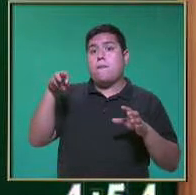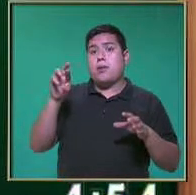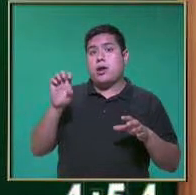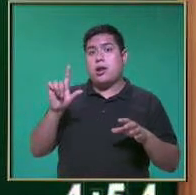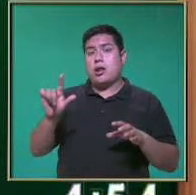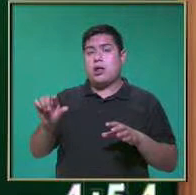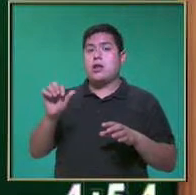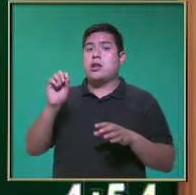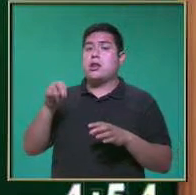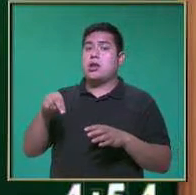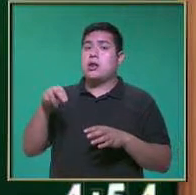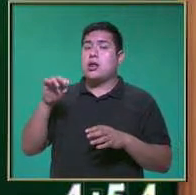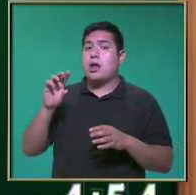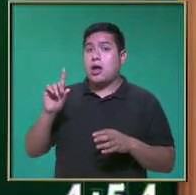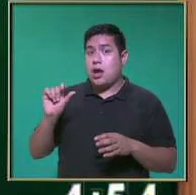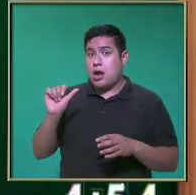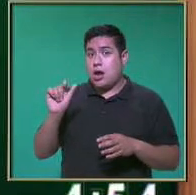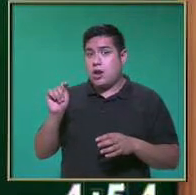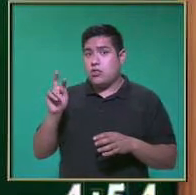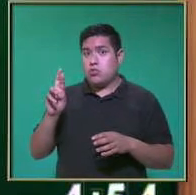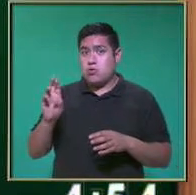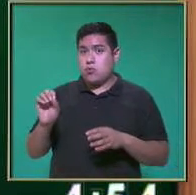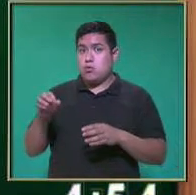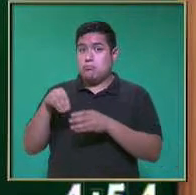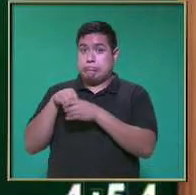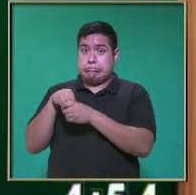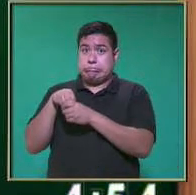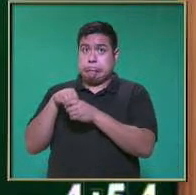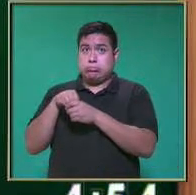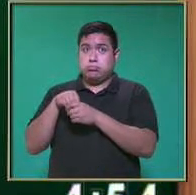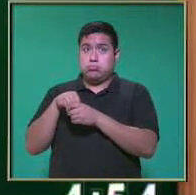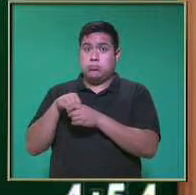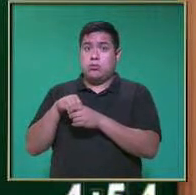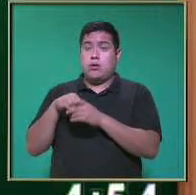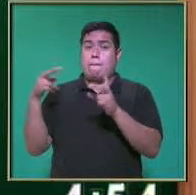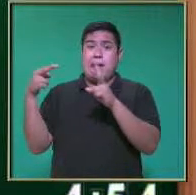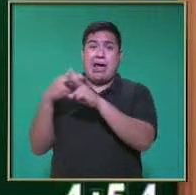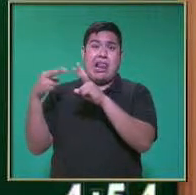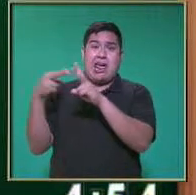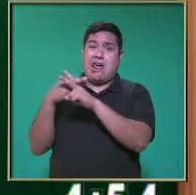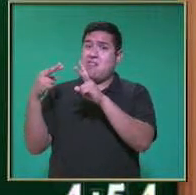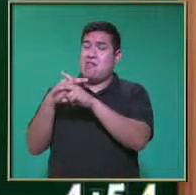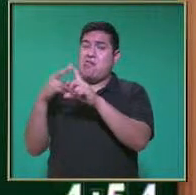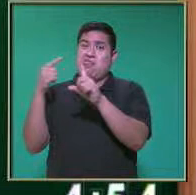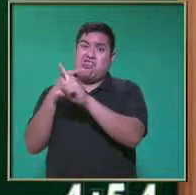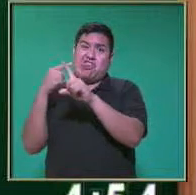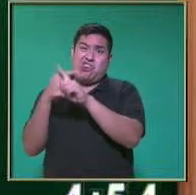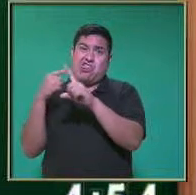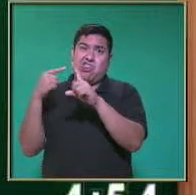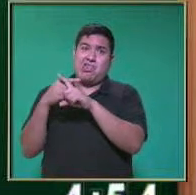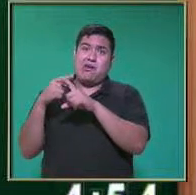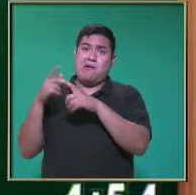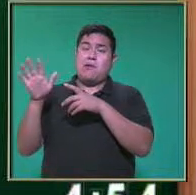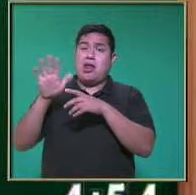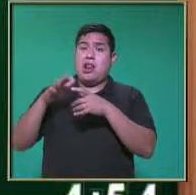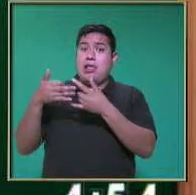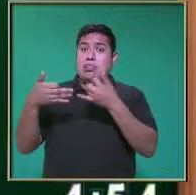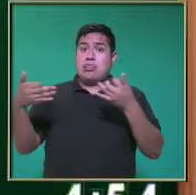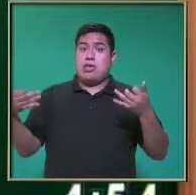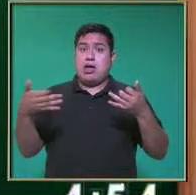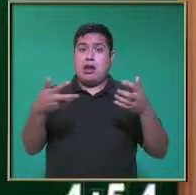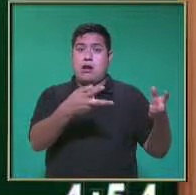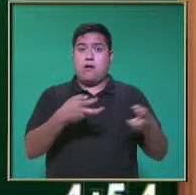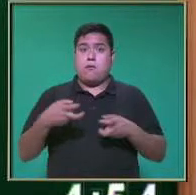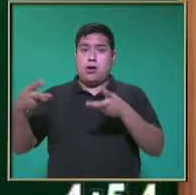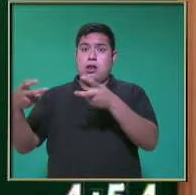Arturo porque los señores, the lords, siempre estaban peleando uno con otro para el control de las tierras y la vida